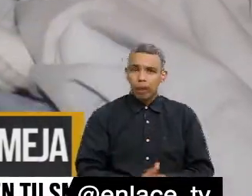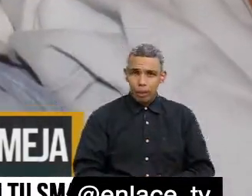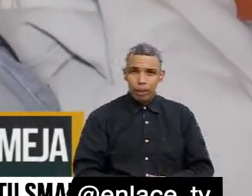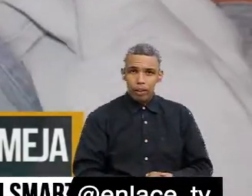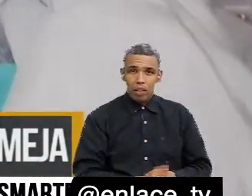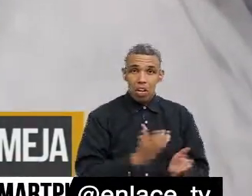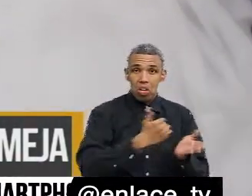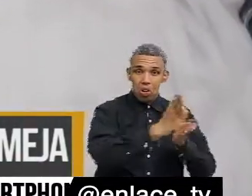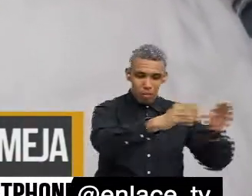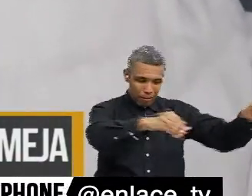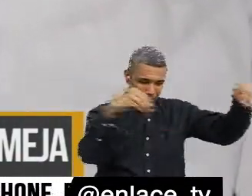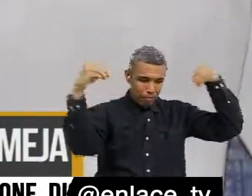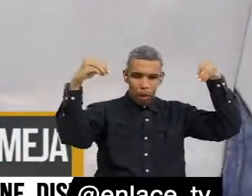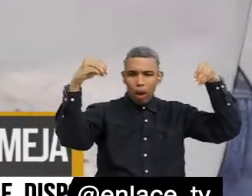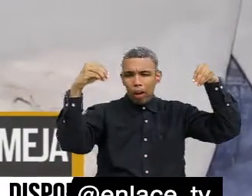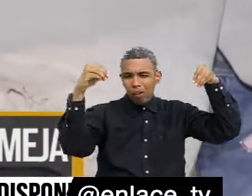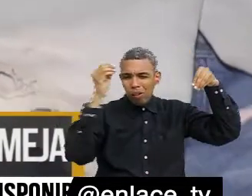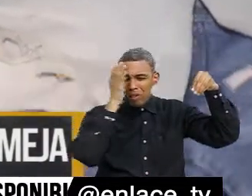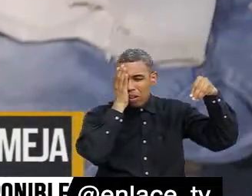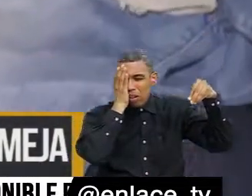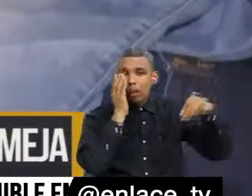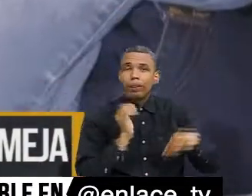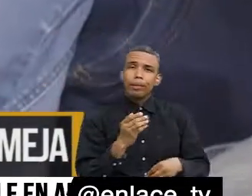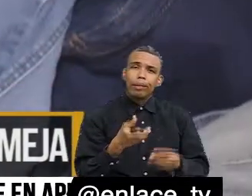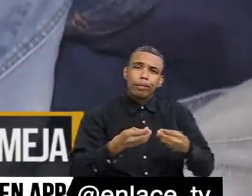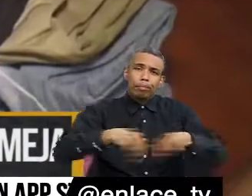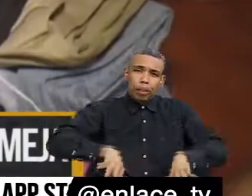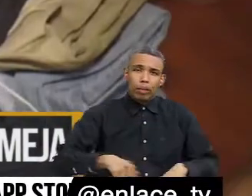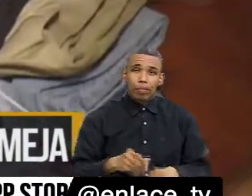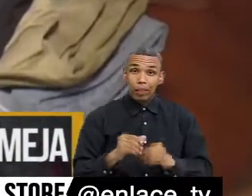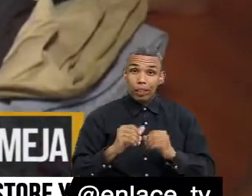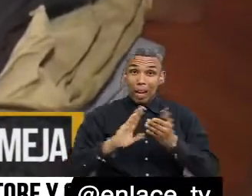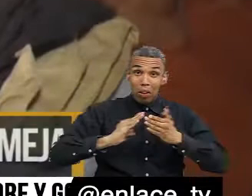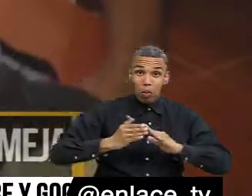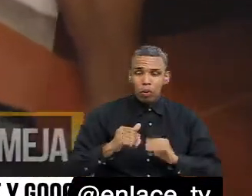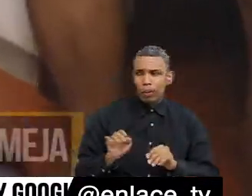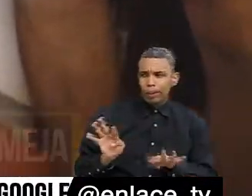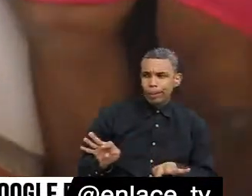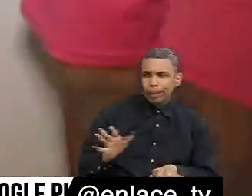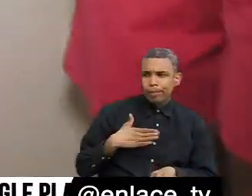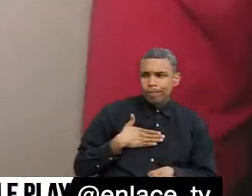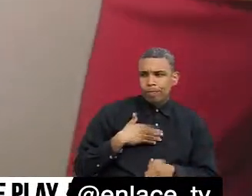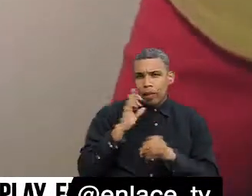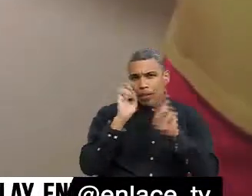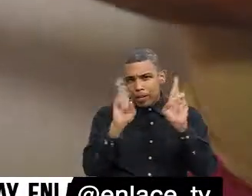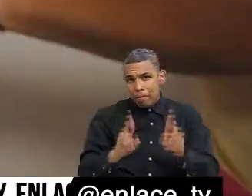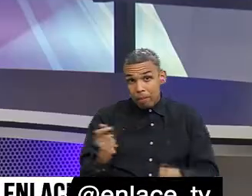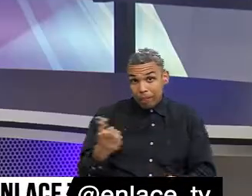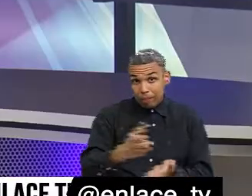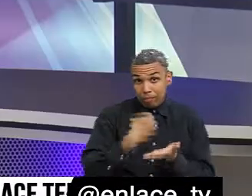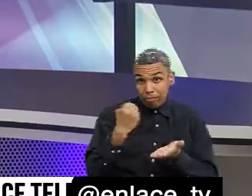sus vecinos para ayudarlo decidieron hacer una rifa para así lograr recoger el dinero perdido